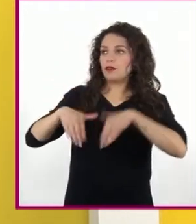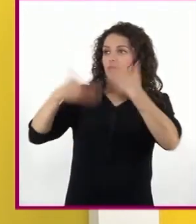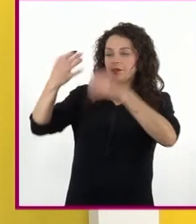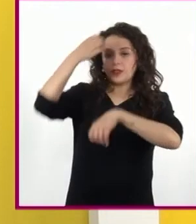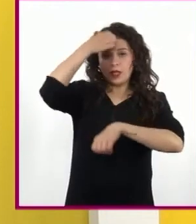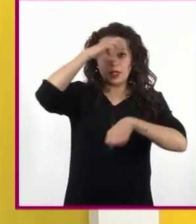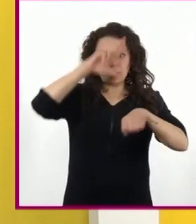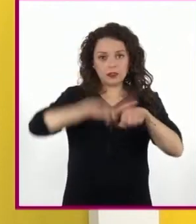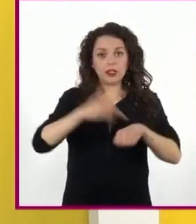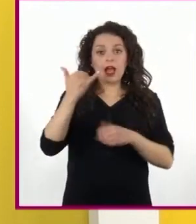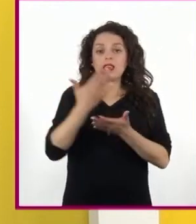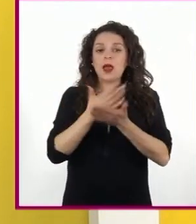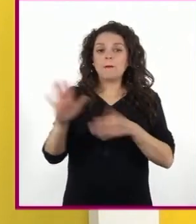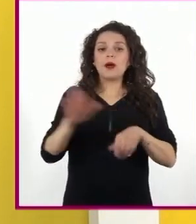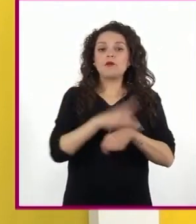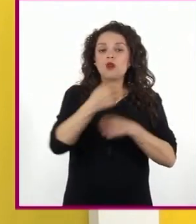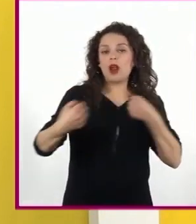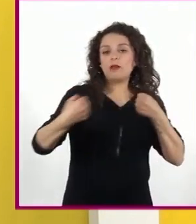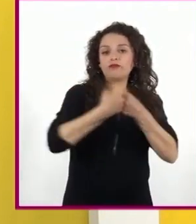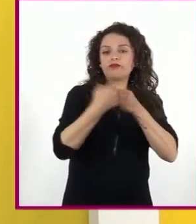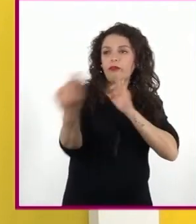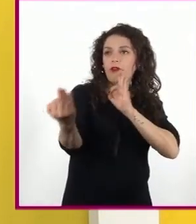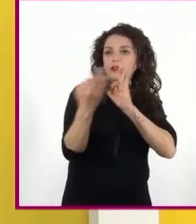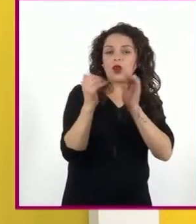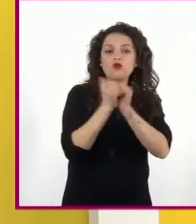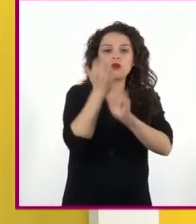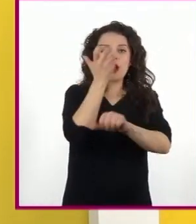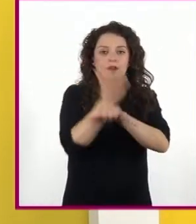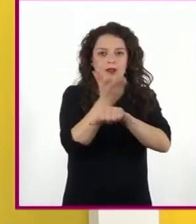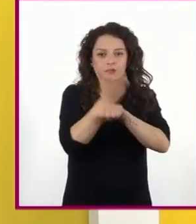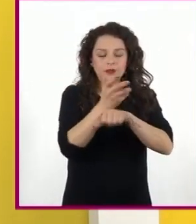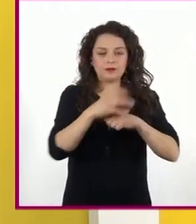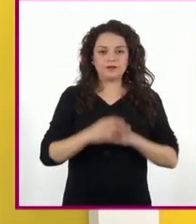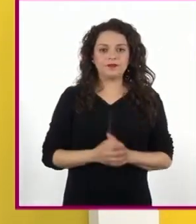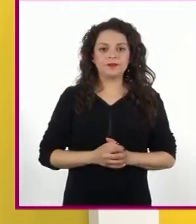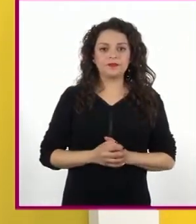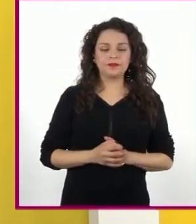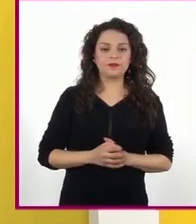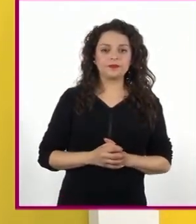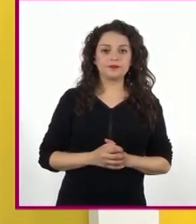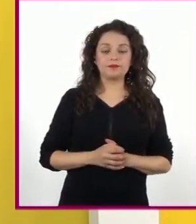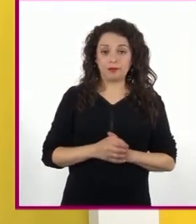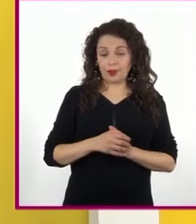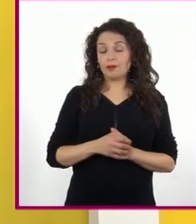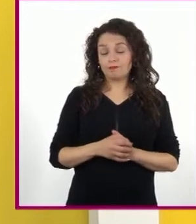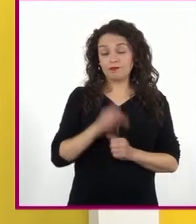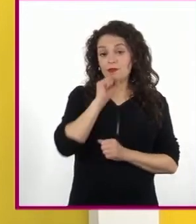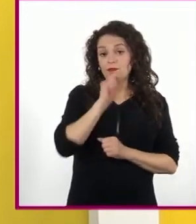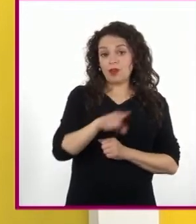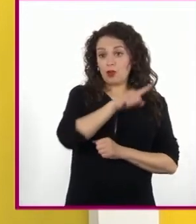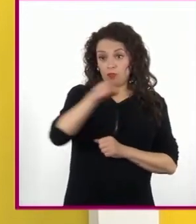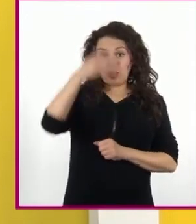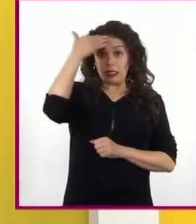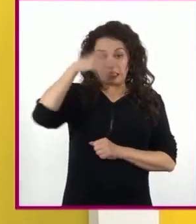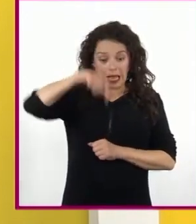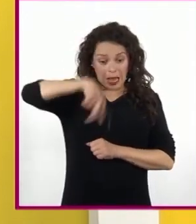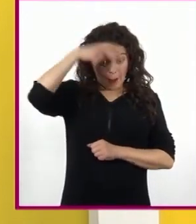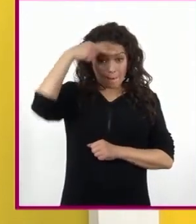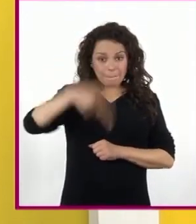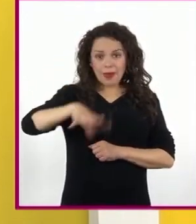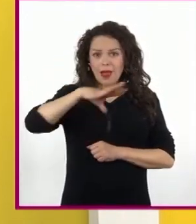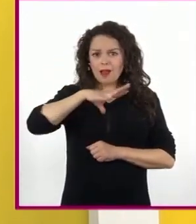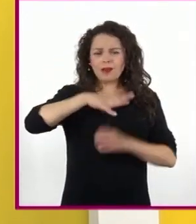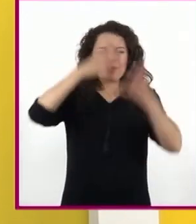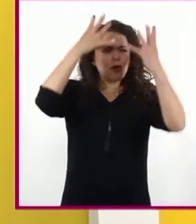Estados Unidos de América. También, como es de su conocimiento, México es un país pluricultural, por